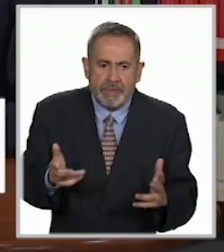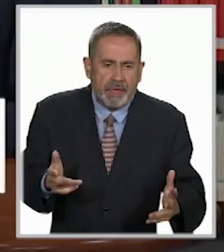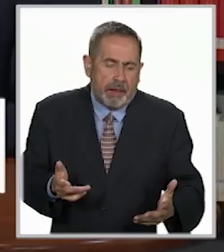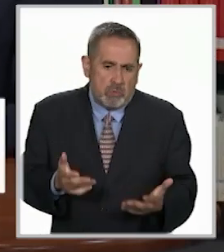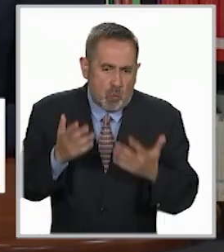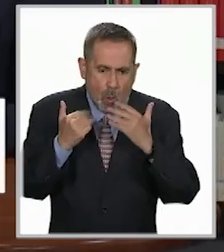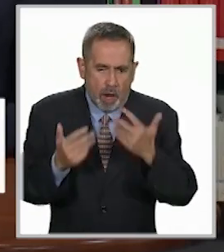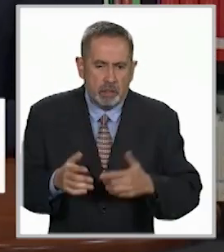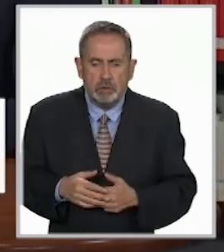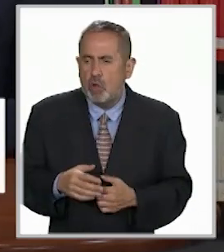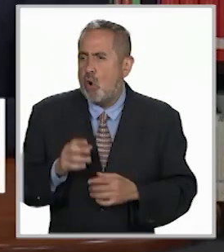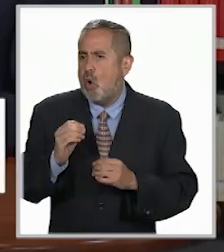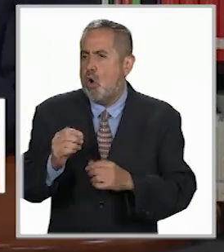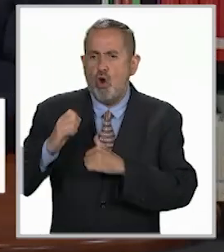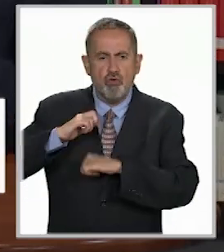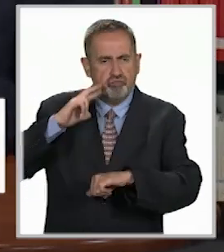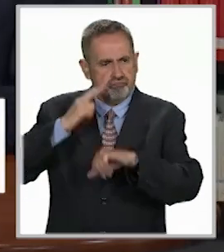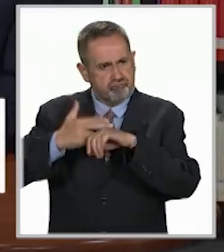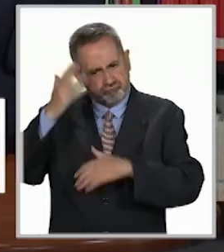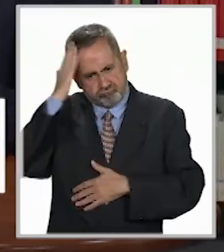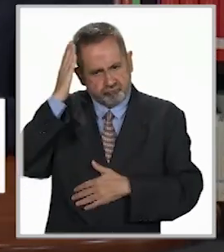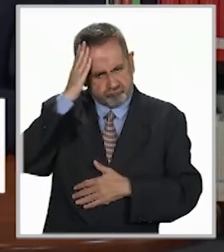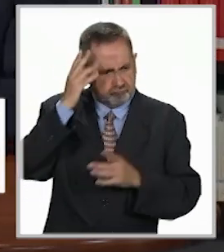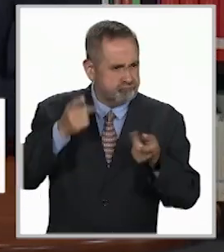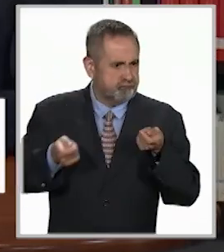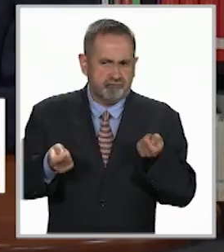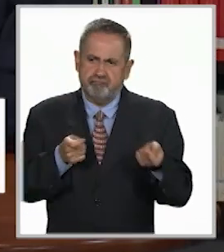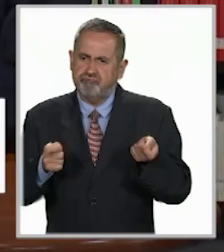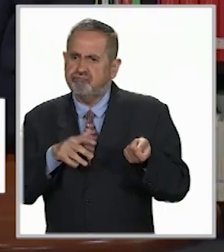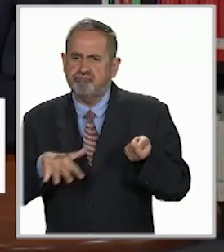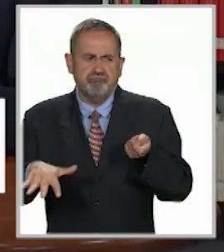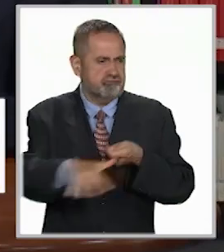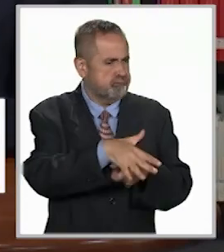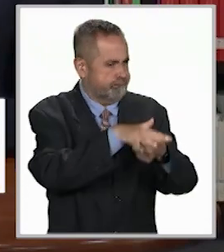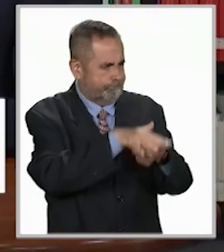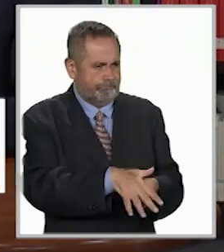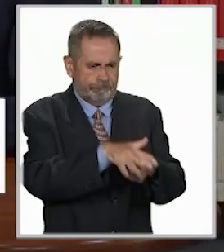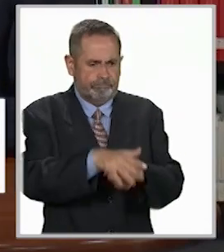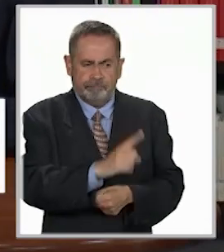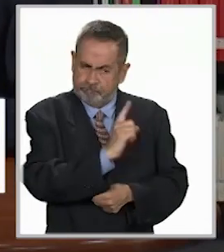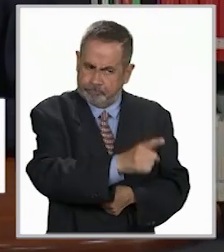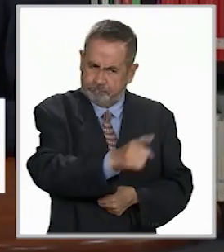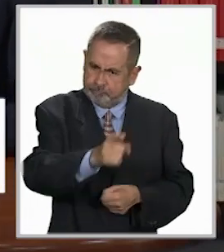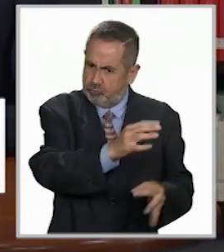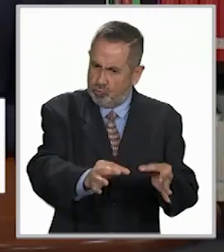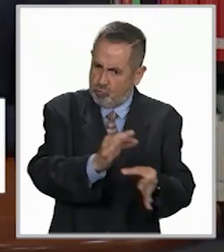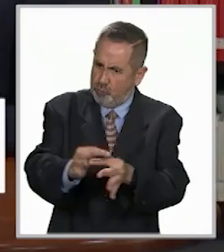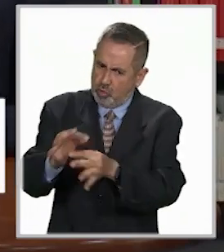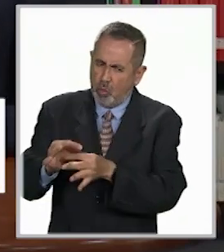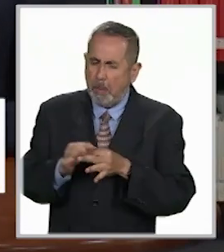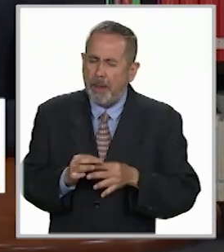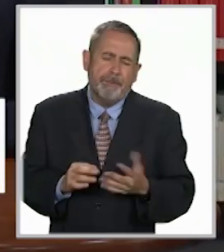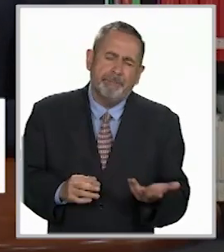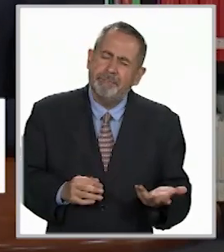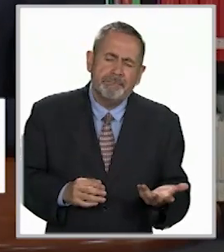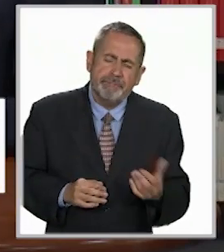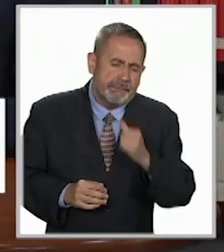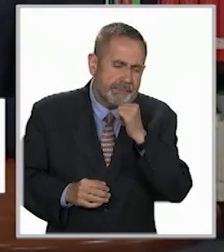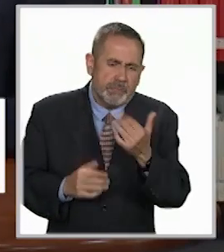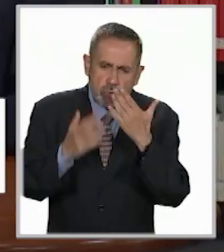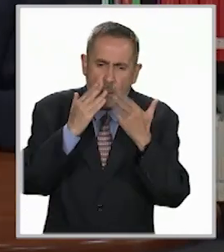¿no? Tampoco existe este órgano centralizado que pueda ejercer coerción. Y también, aunque